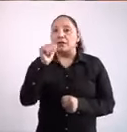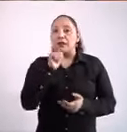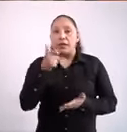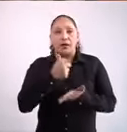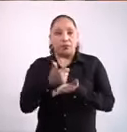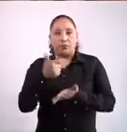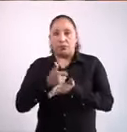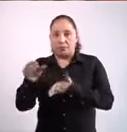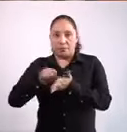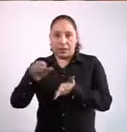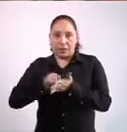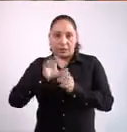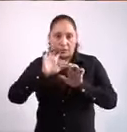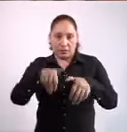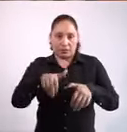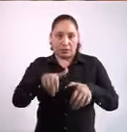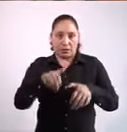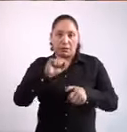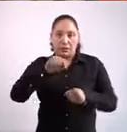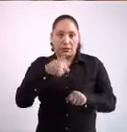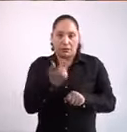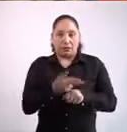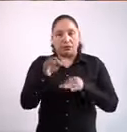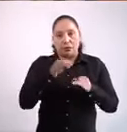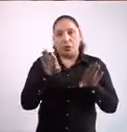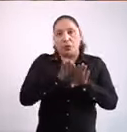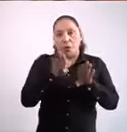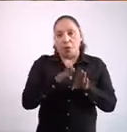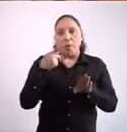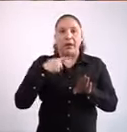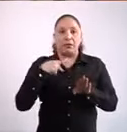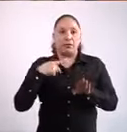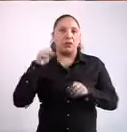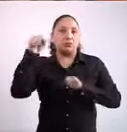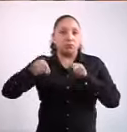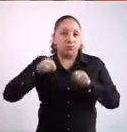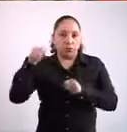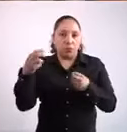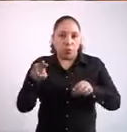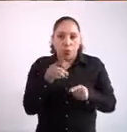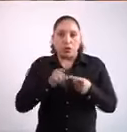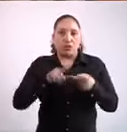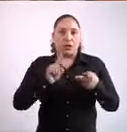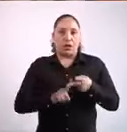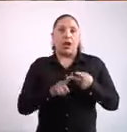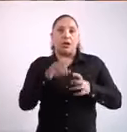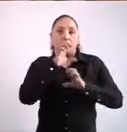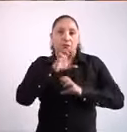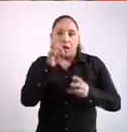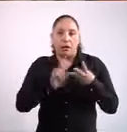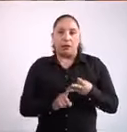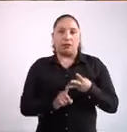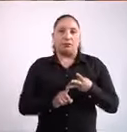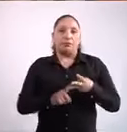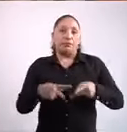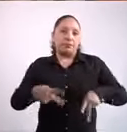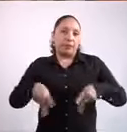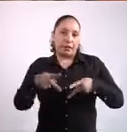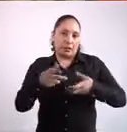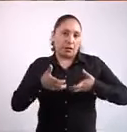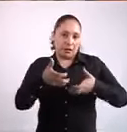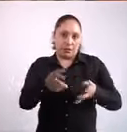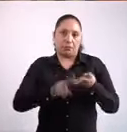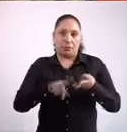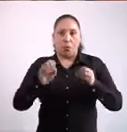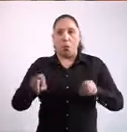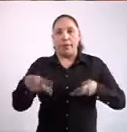inscritas en la Secretaría del Trabajo, como organilleros, mariachis, artistas que trabajan en la calle o vendedores de